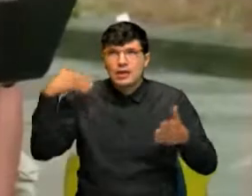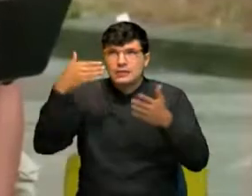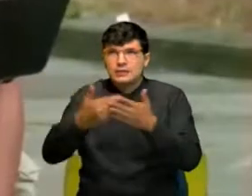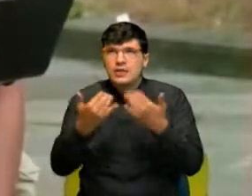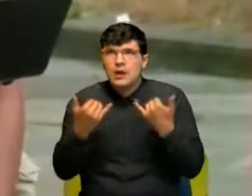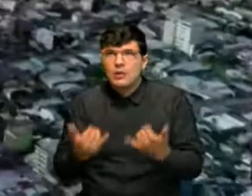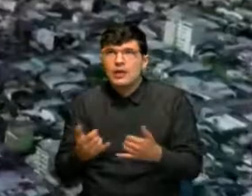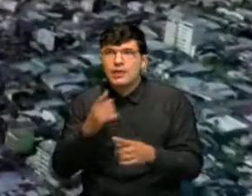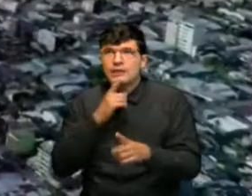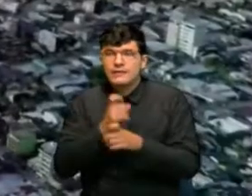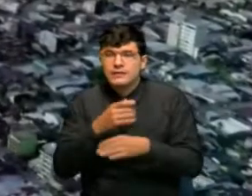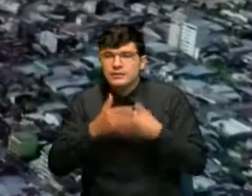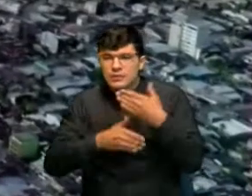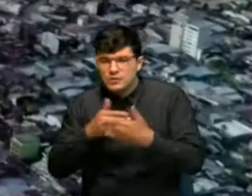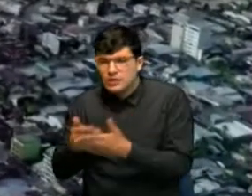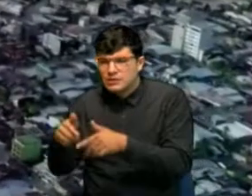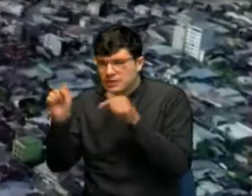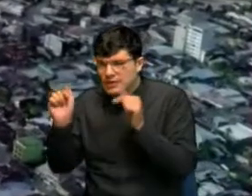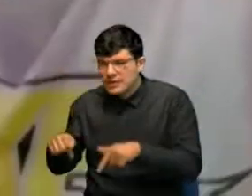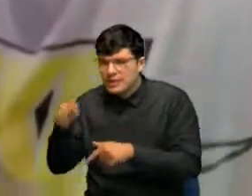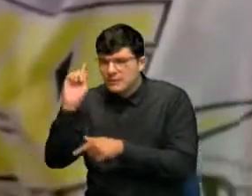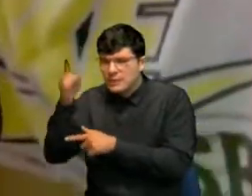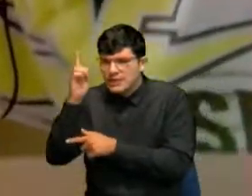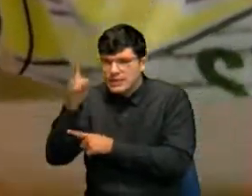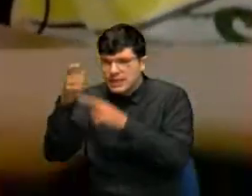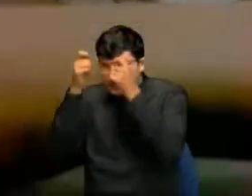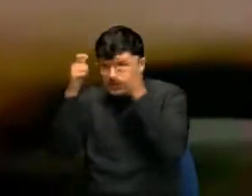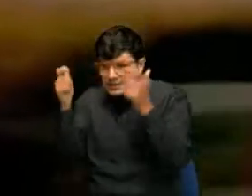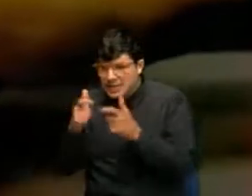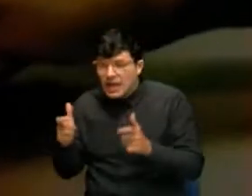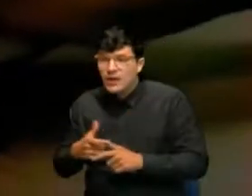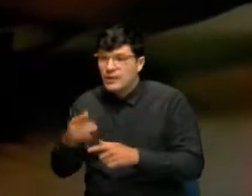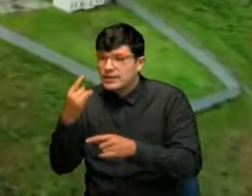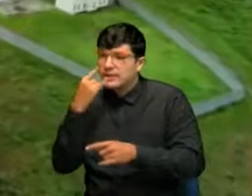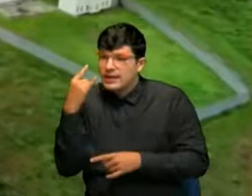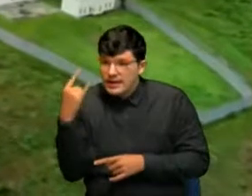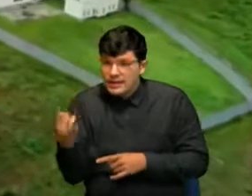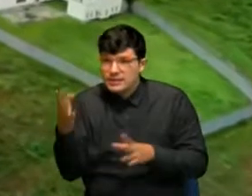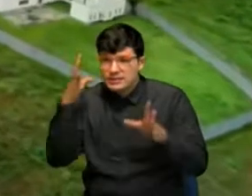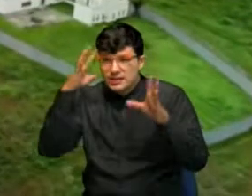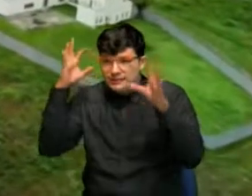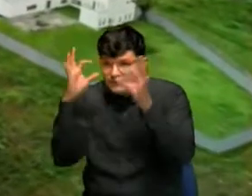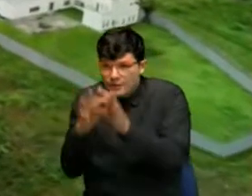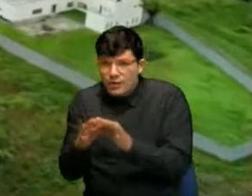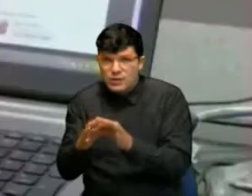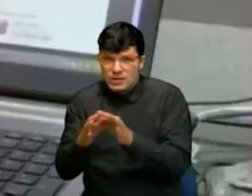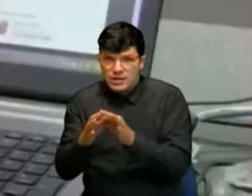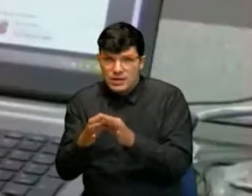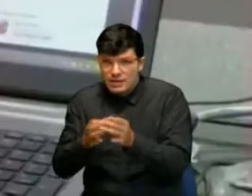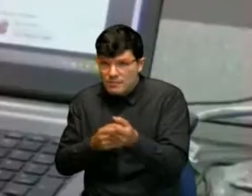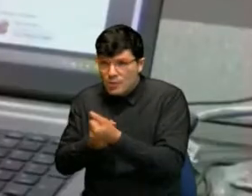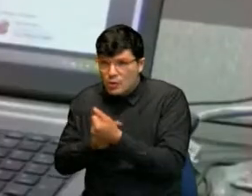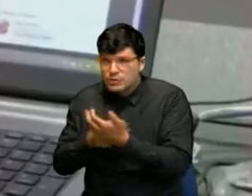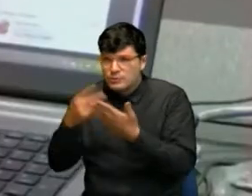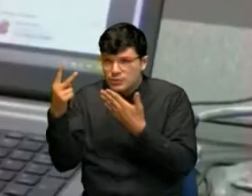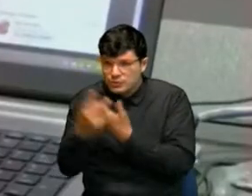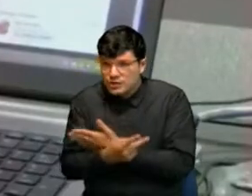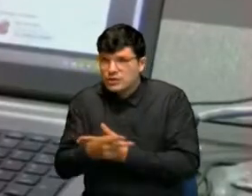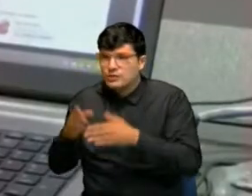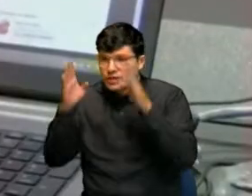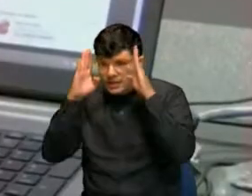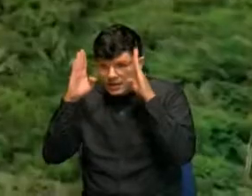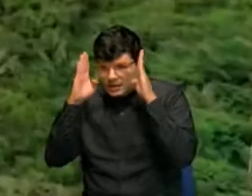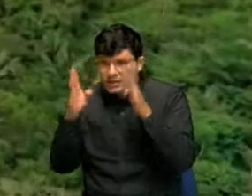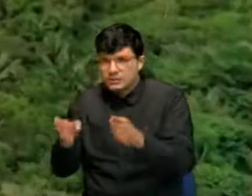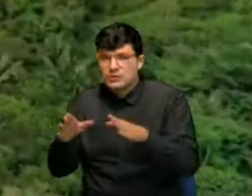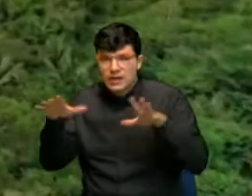muy complejo que sea una política de Estado, que trascienda evidentemente periodos presidenciales, porque los proyectos y las intervenciones que del